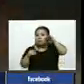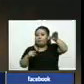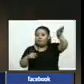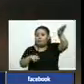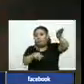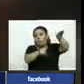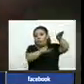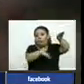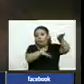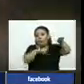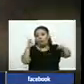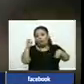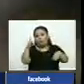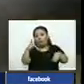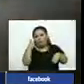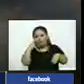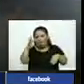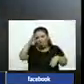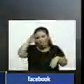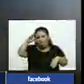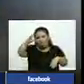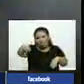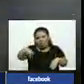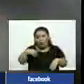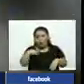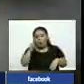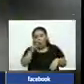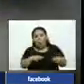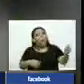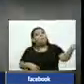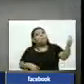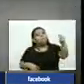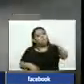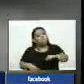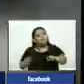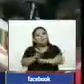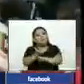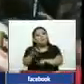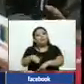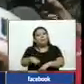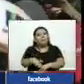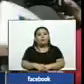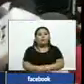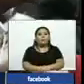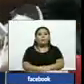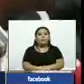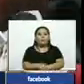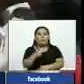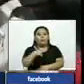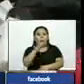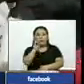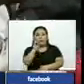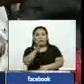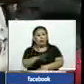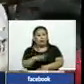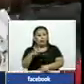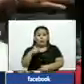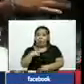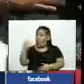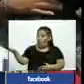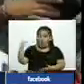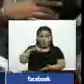Cruz, aunque aseguró que fue engañado para salir y que retornará a La Paz el miércoles. Decirle que yo no me volví por plena